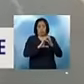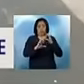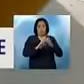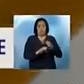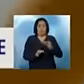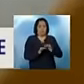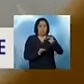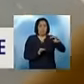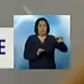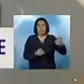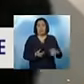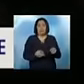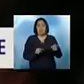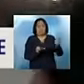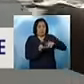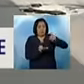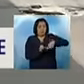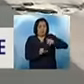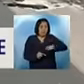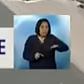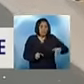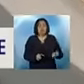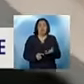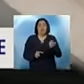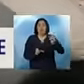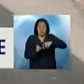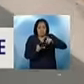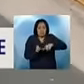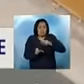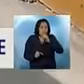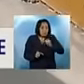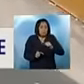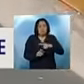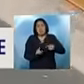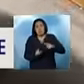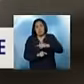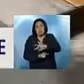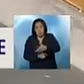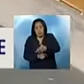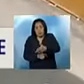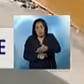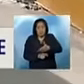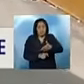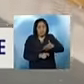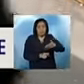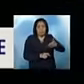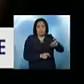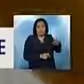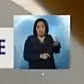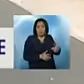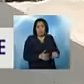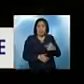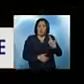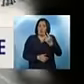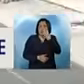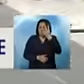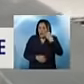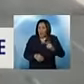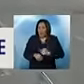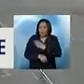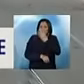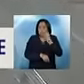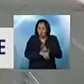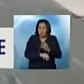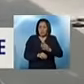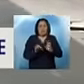como pasajeros a niños, a personas de la tercera edad, y que están retrocediendo. Ellos están detenidos casi 4 horas en este punto